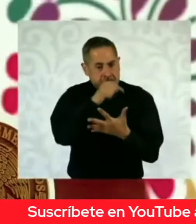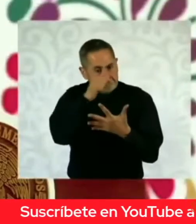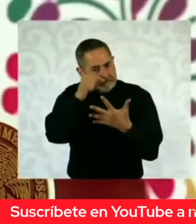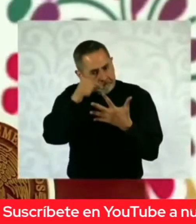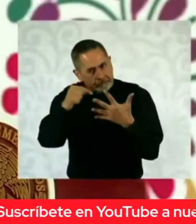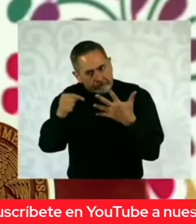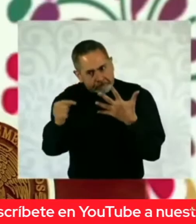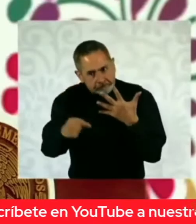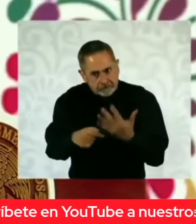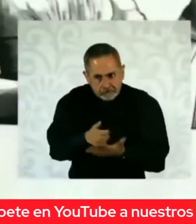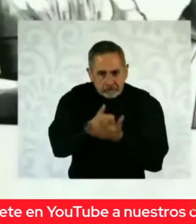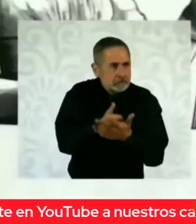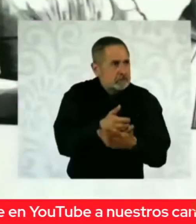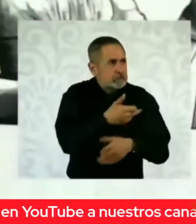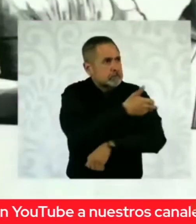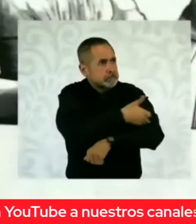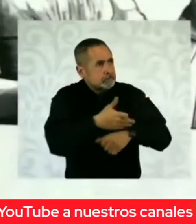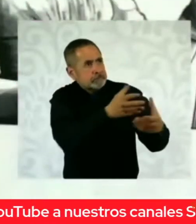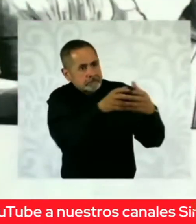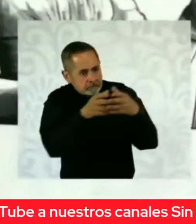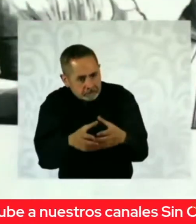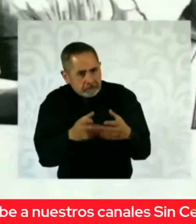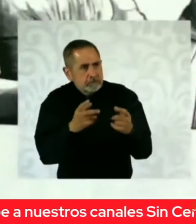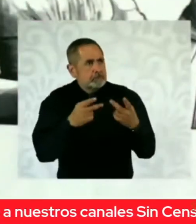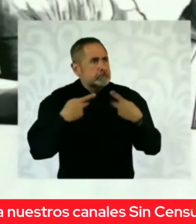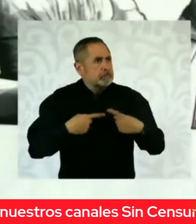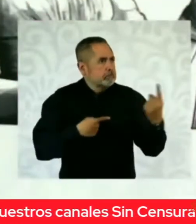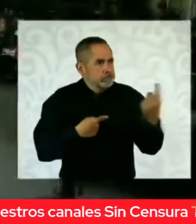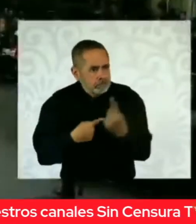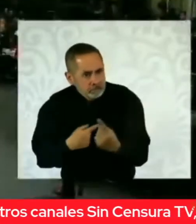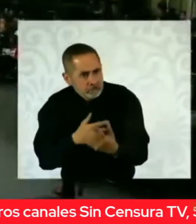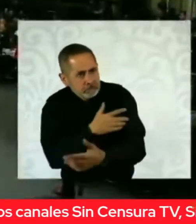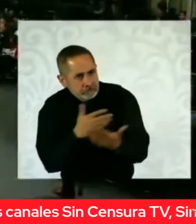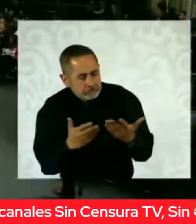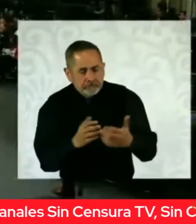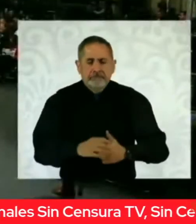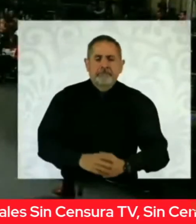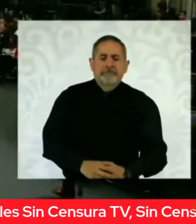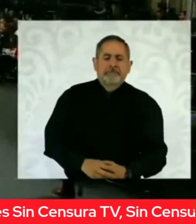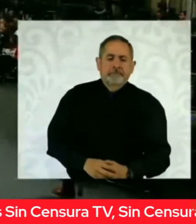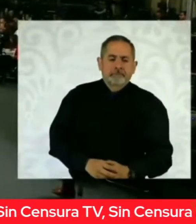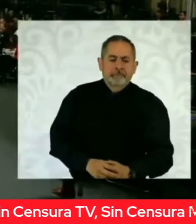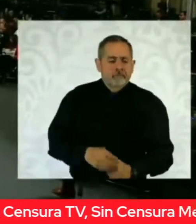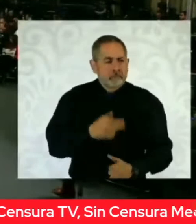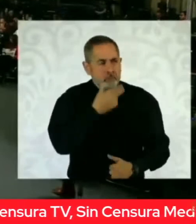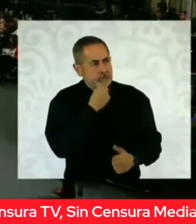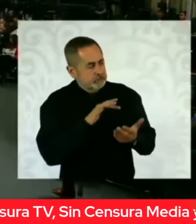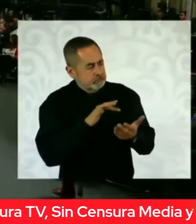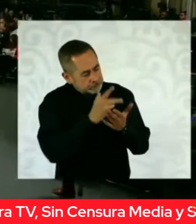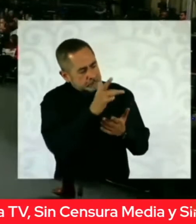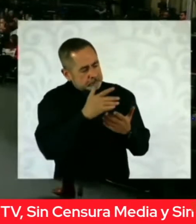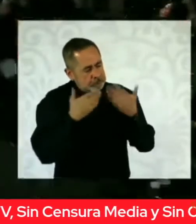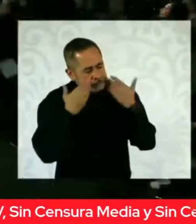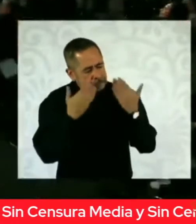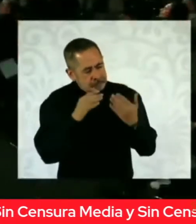manera integral a las familias o a la persona. Presidenta, ya para cerrar y agradecerle su generosidad,